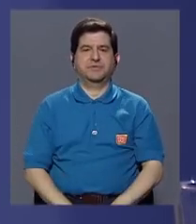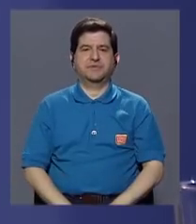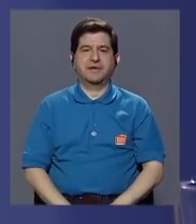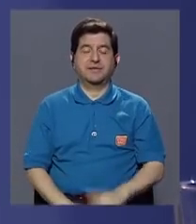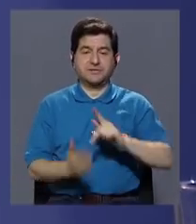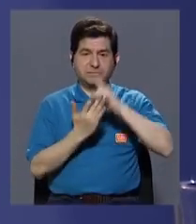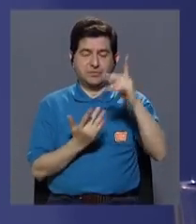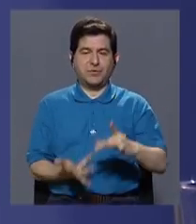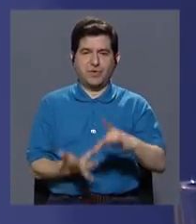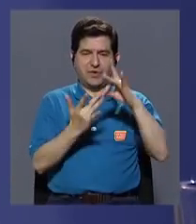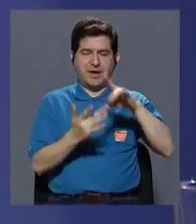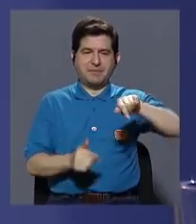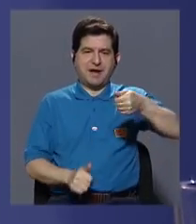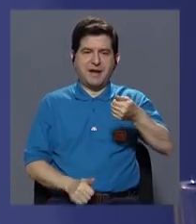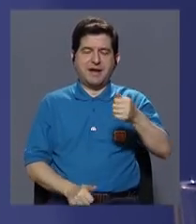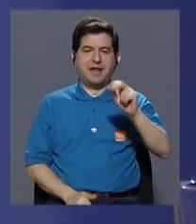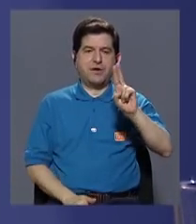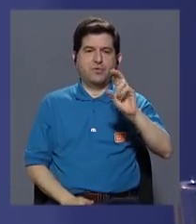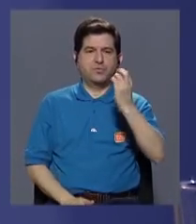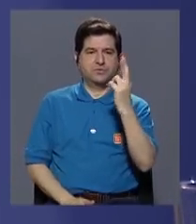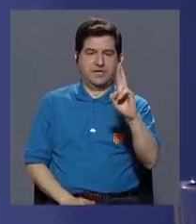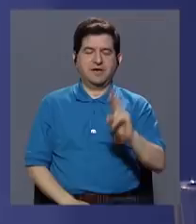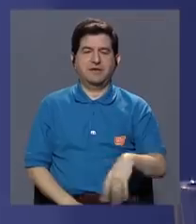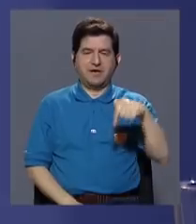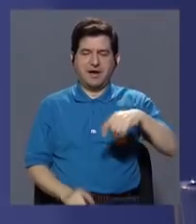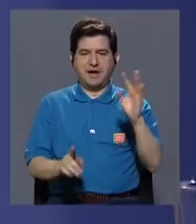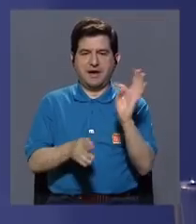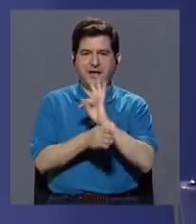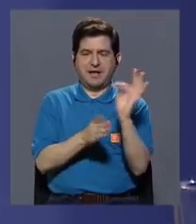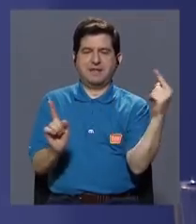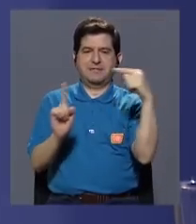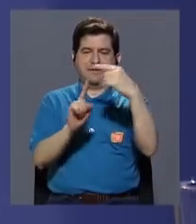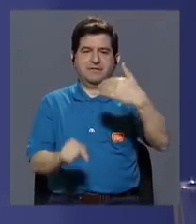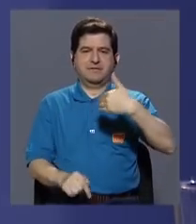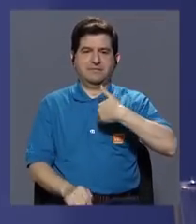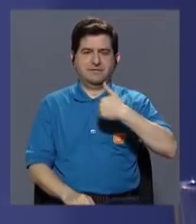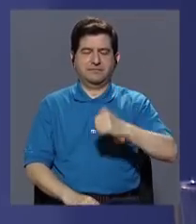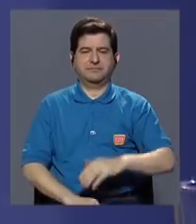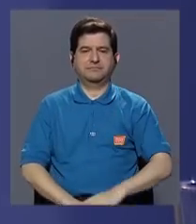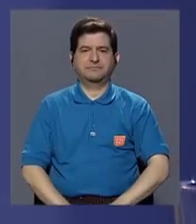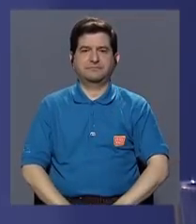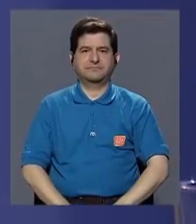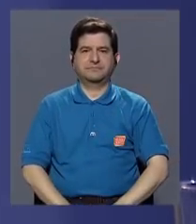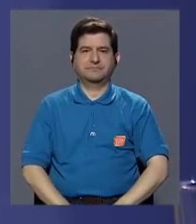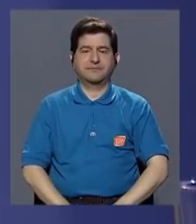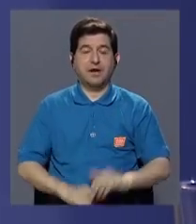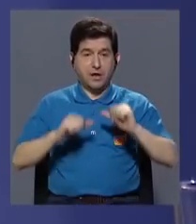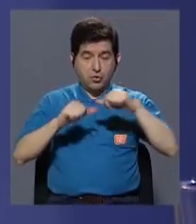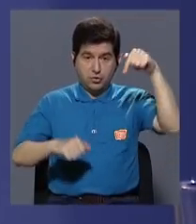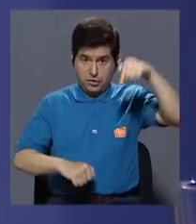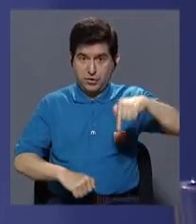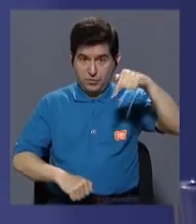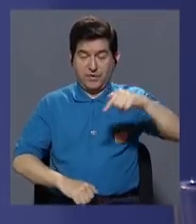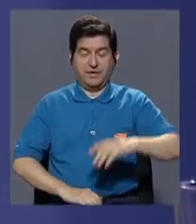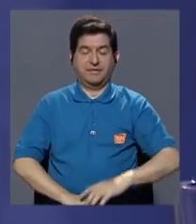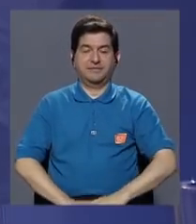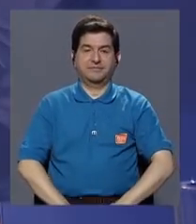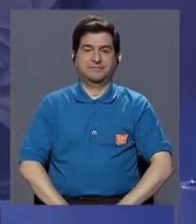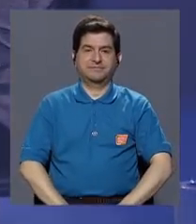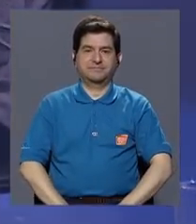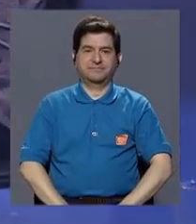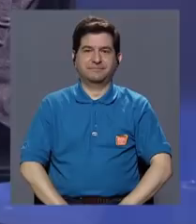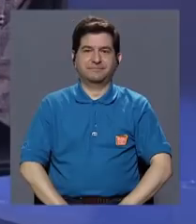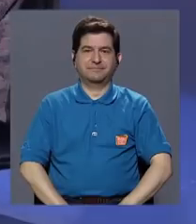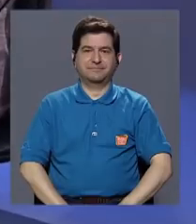este fue un programa especial de canal usher en donde hacemos televisión con sentido siga con nosotros